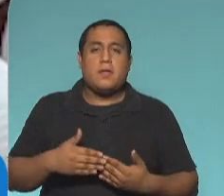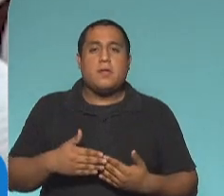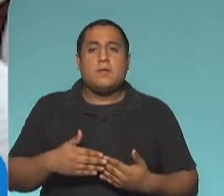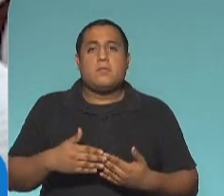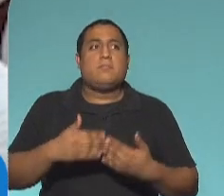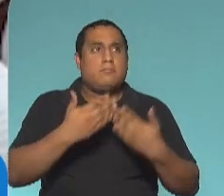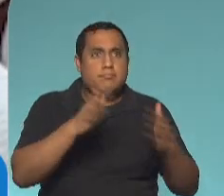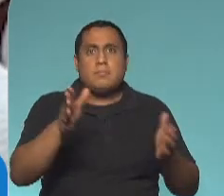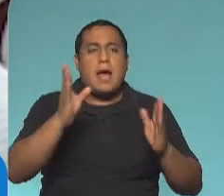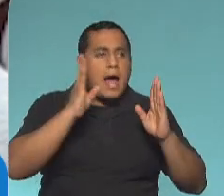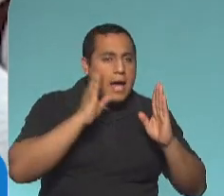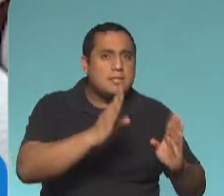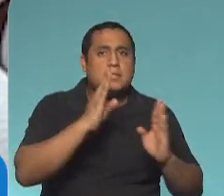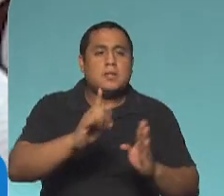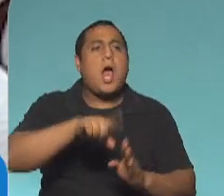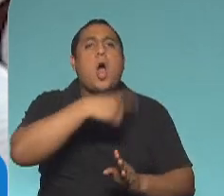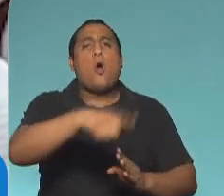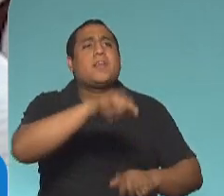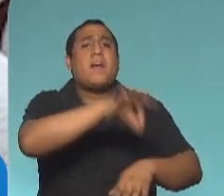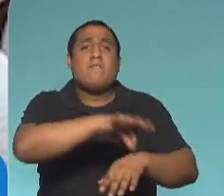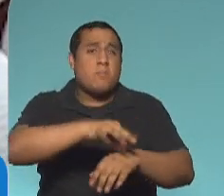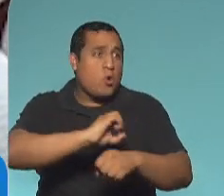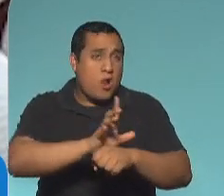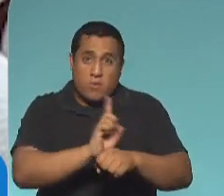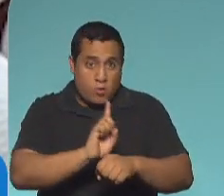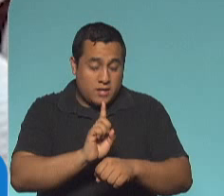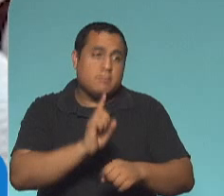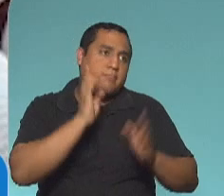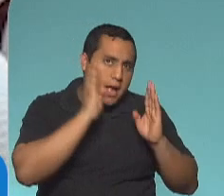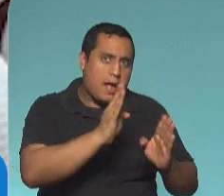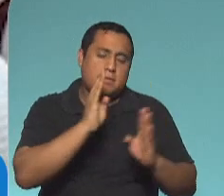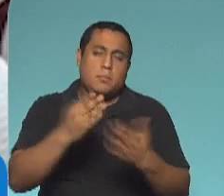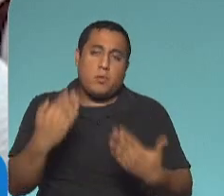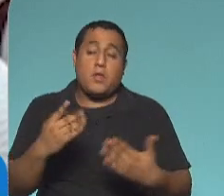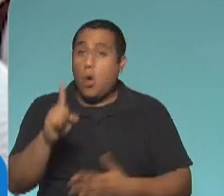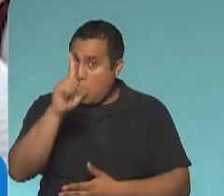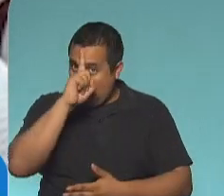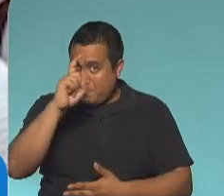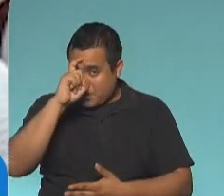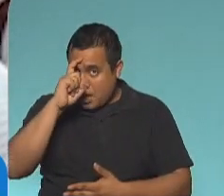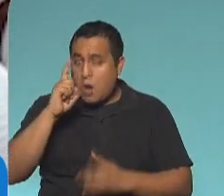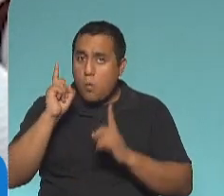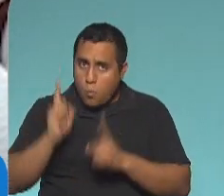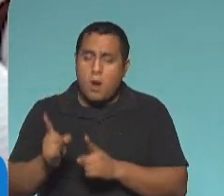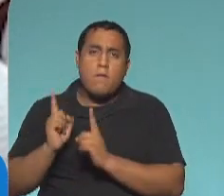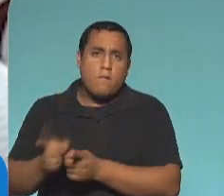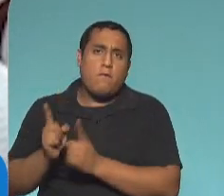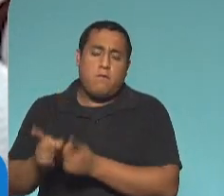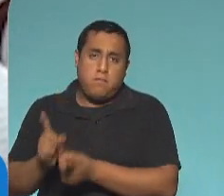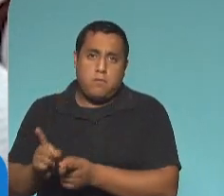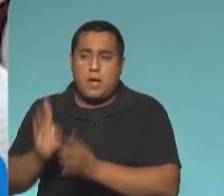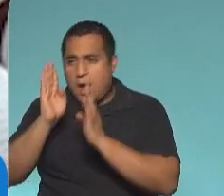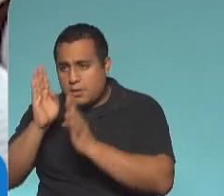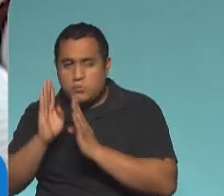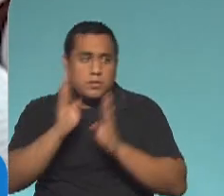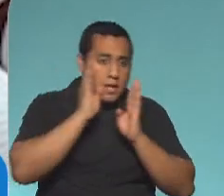de atención de otros pacientes no COVID. Y si bien el hospital pudo mantener el nivel de atención,